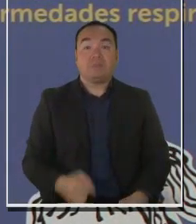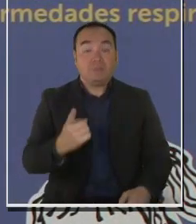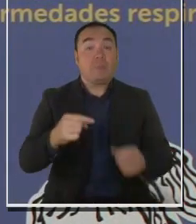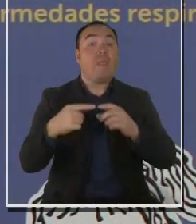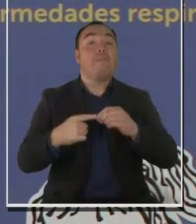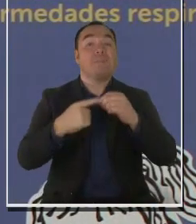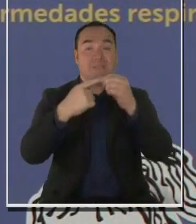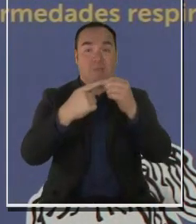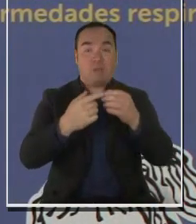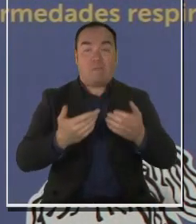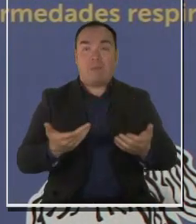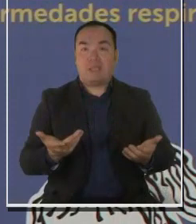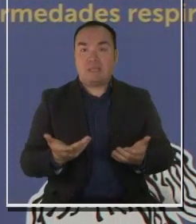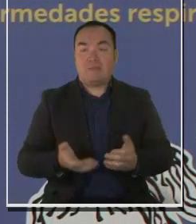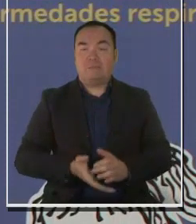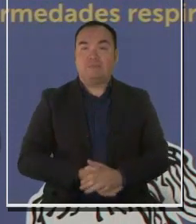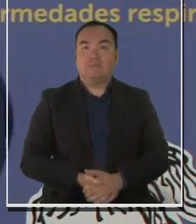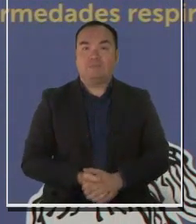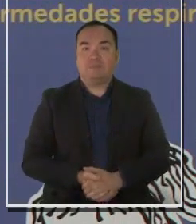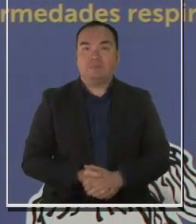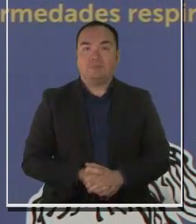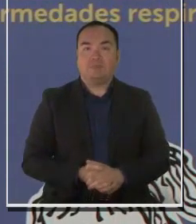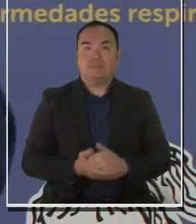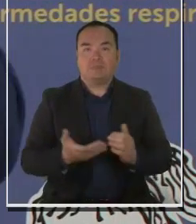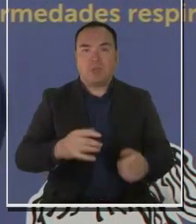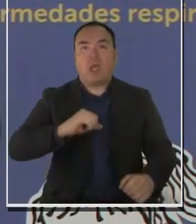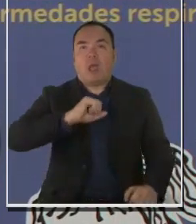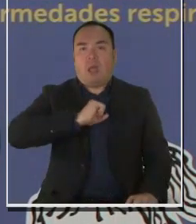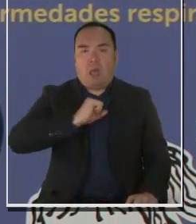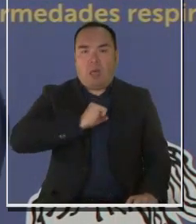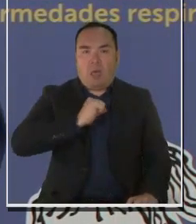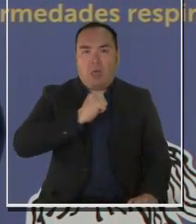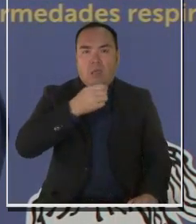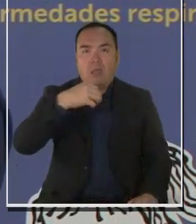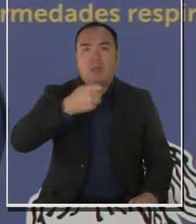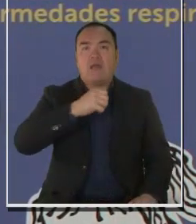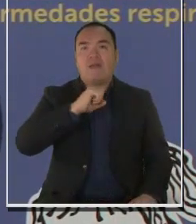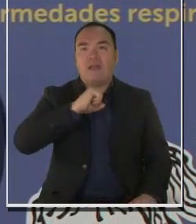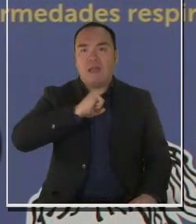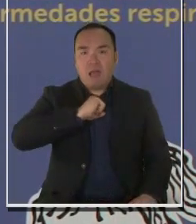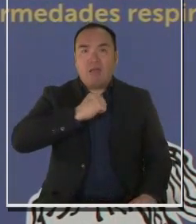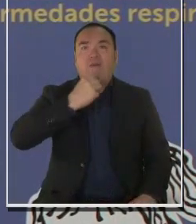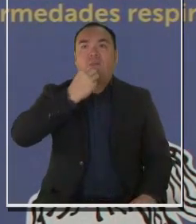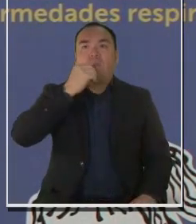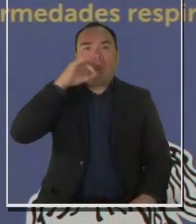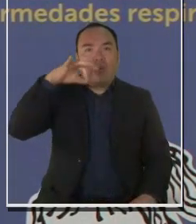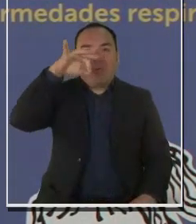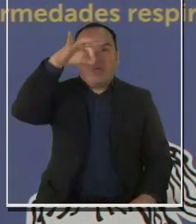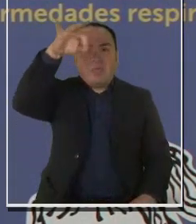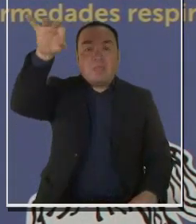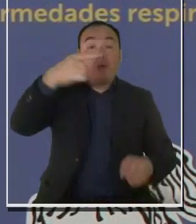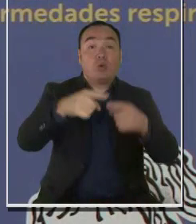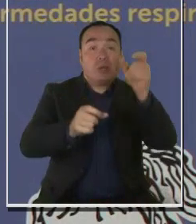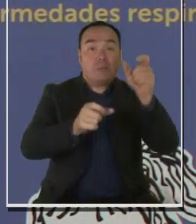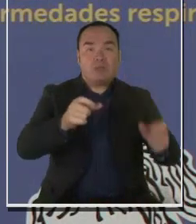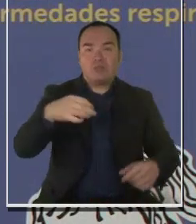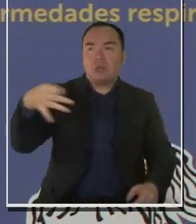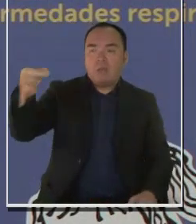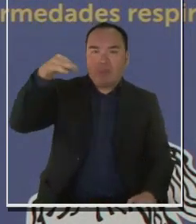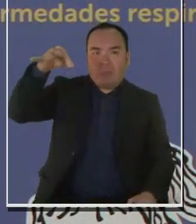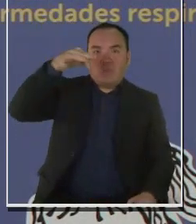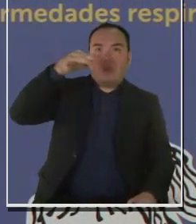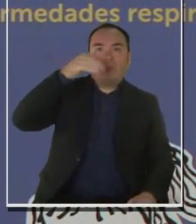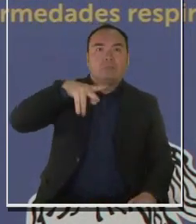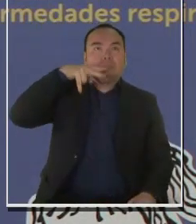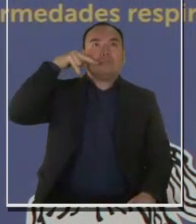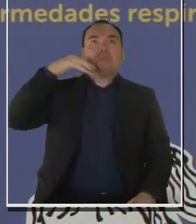Principalmente se transmite al toser, con las gotitas que van de una persona enferma a otra y